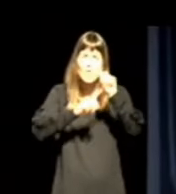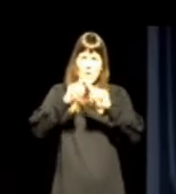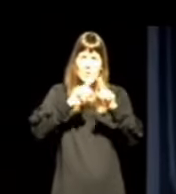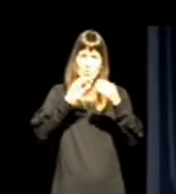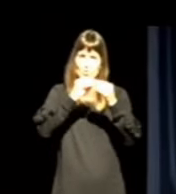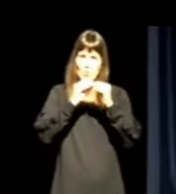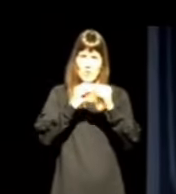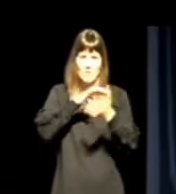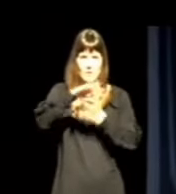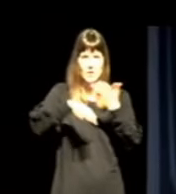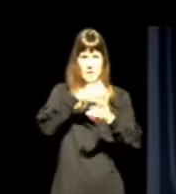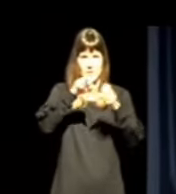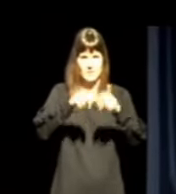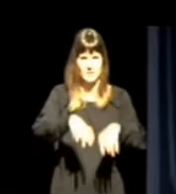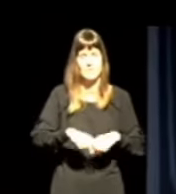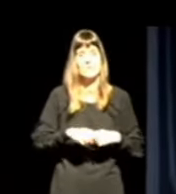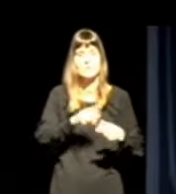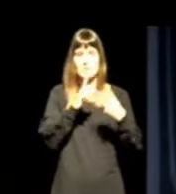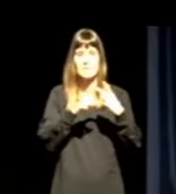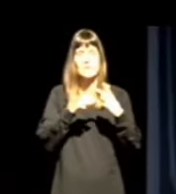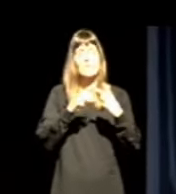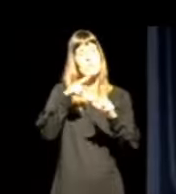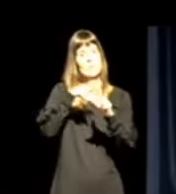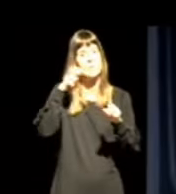de dimensión personal,